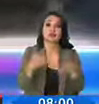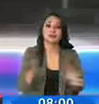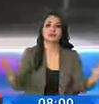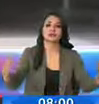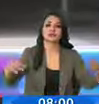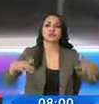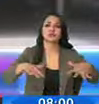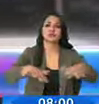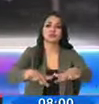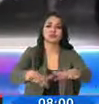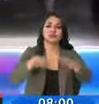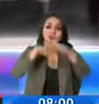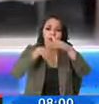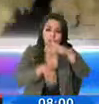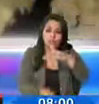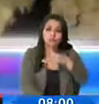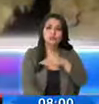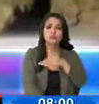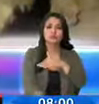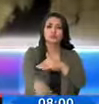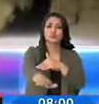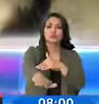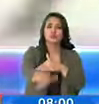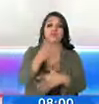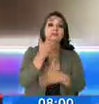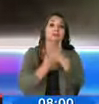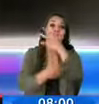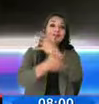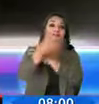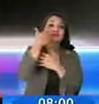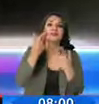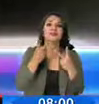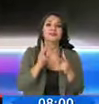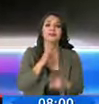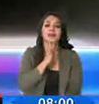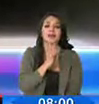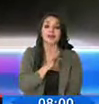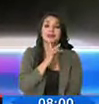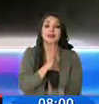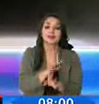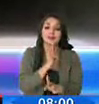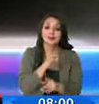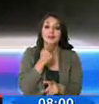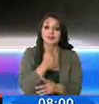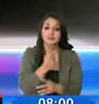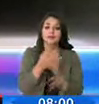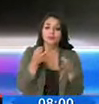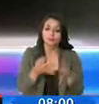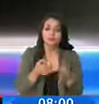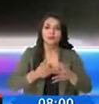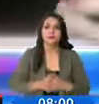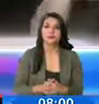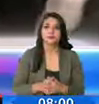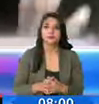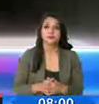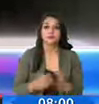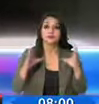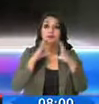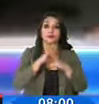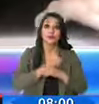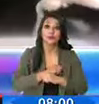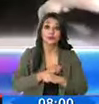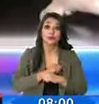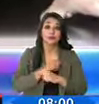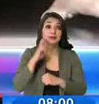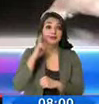continentes, caverna, en la que además se cuenta una leyenda. Según lo que él contaba, decía de que justamente él en la noche lo escuchaba. Aparte